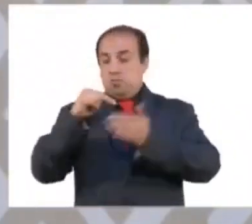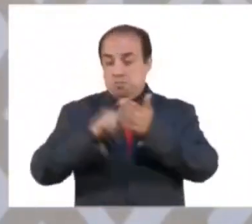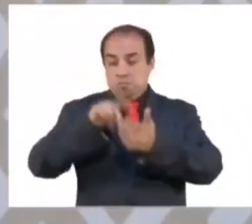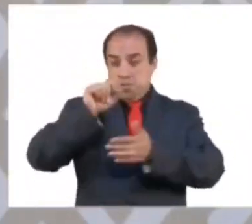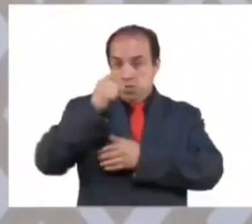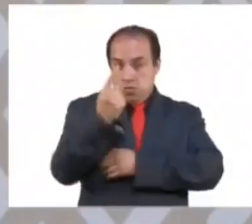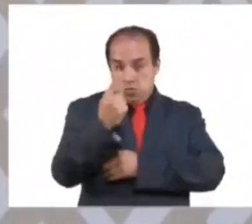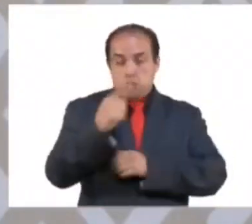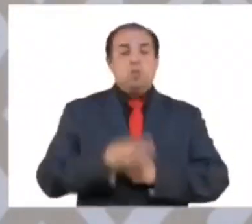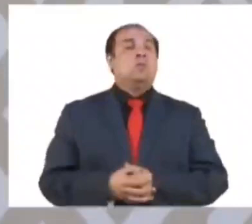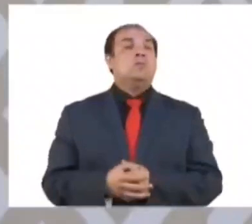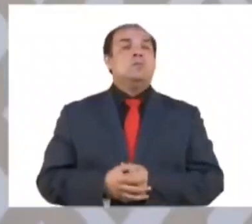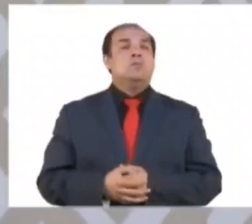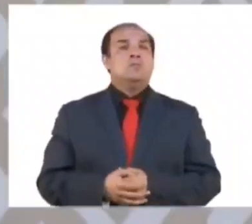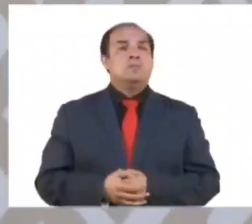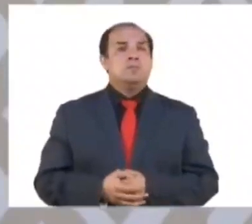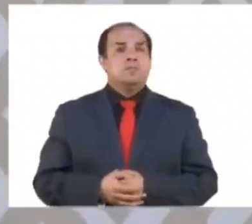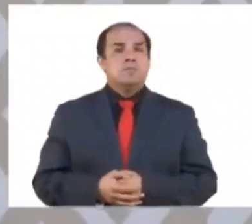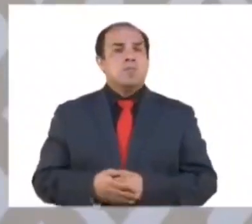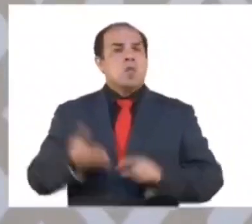Vamos a llegar a